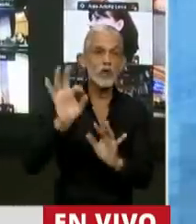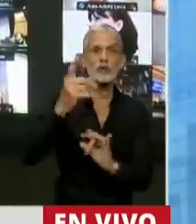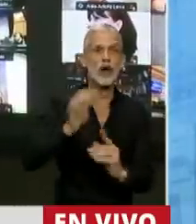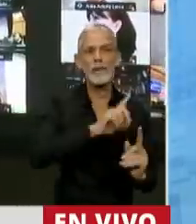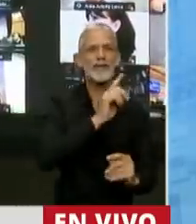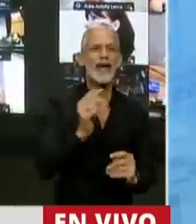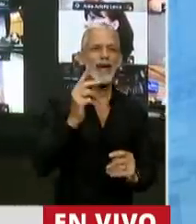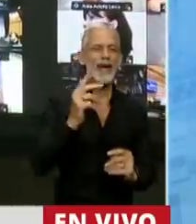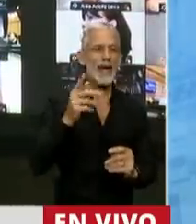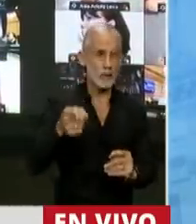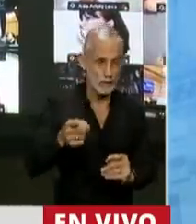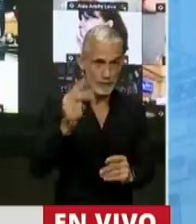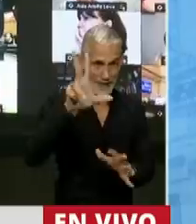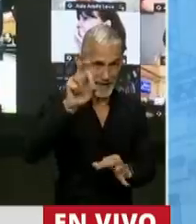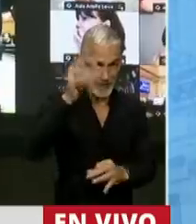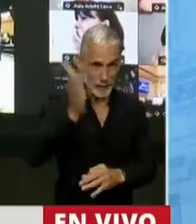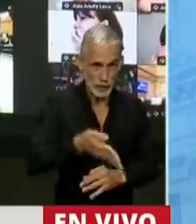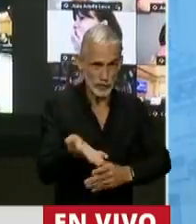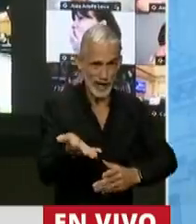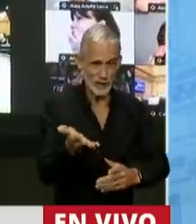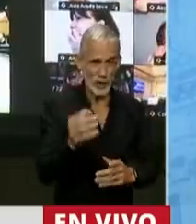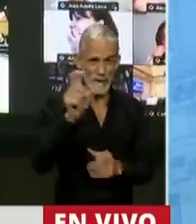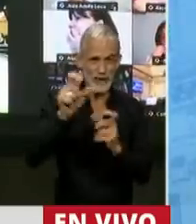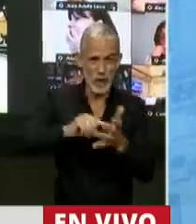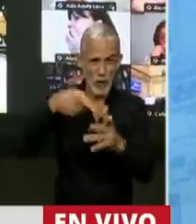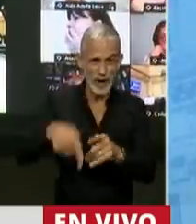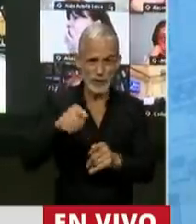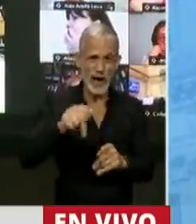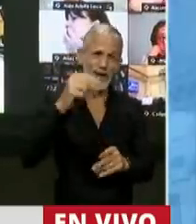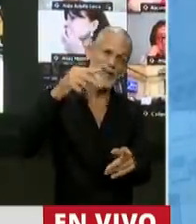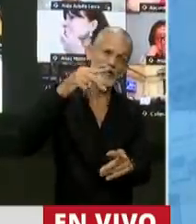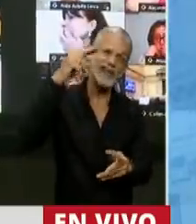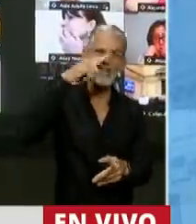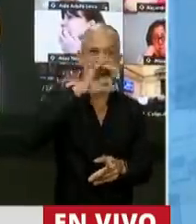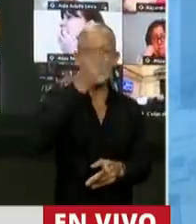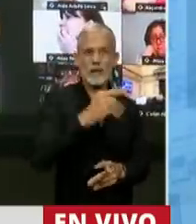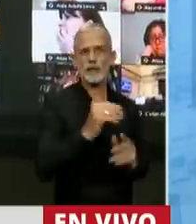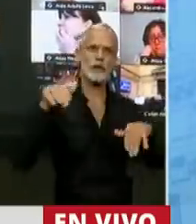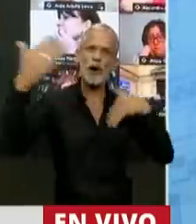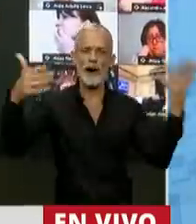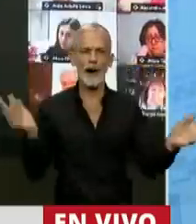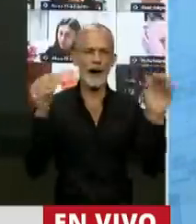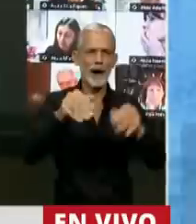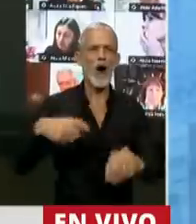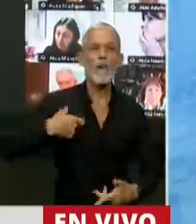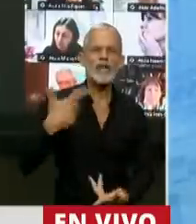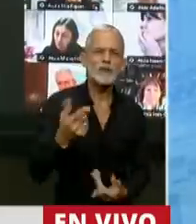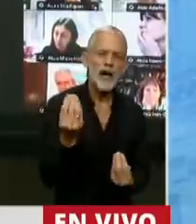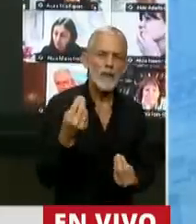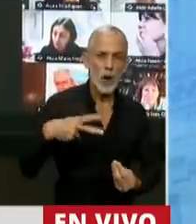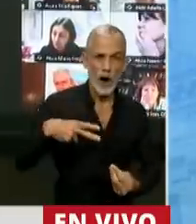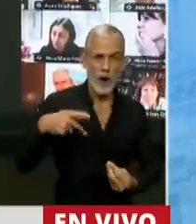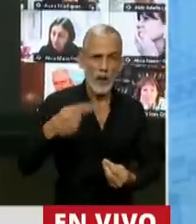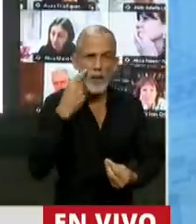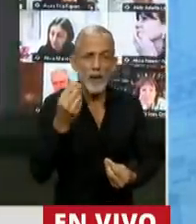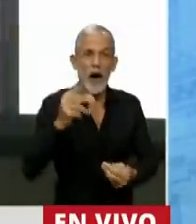atienden 3 de cada 10? Están mal puestos entonces los hospitales. Si todos tienen prepago y obra social porque viven en esta ciudad,